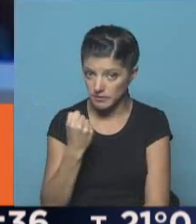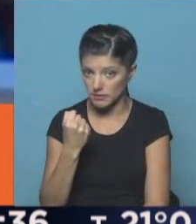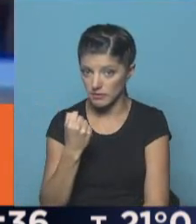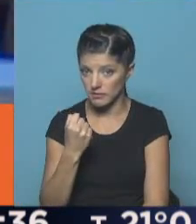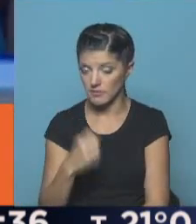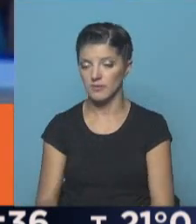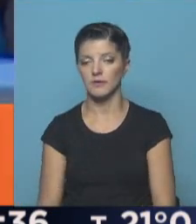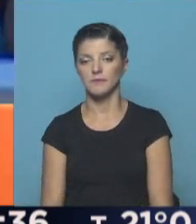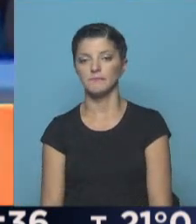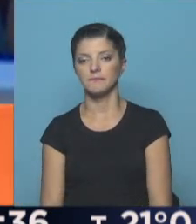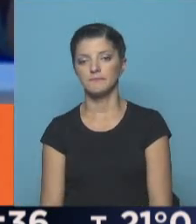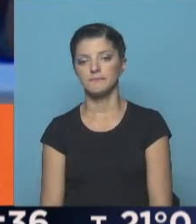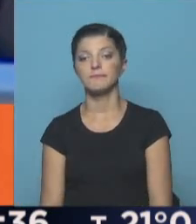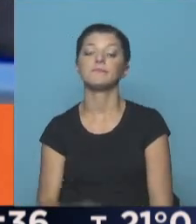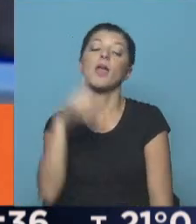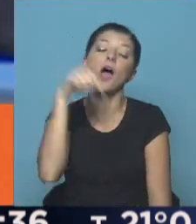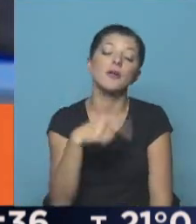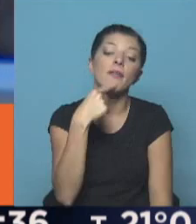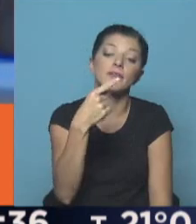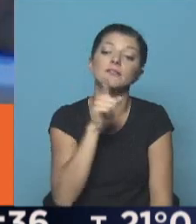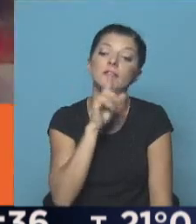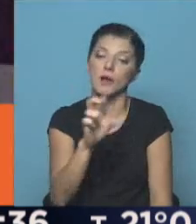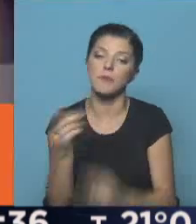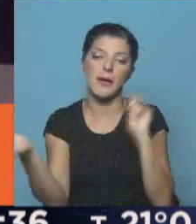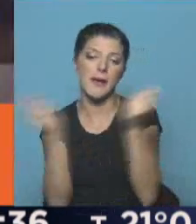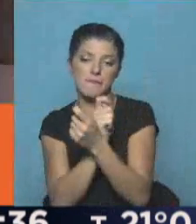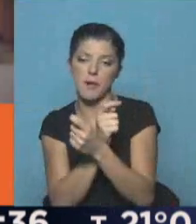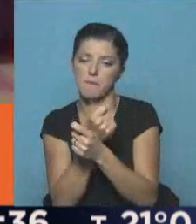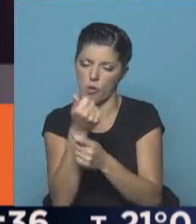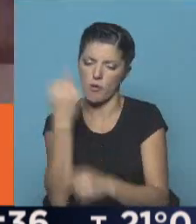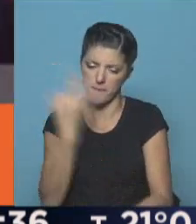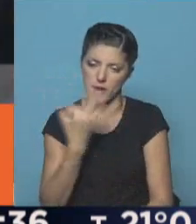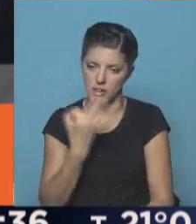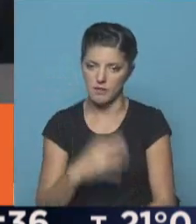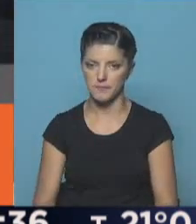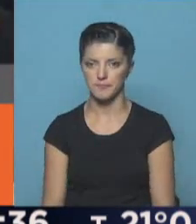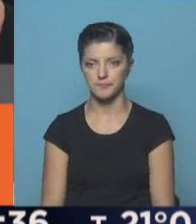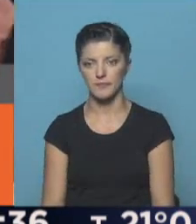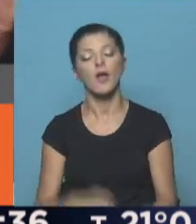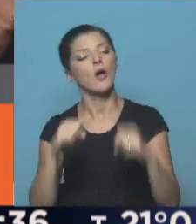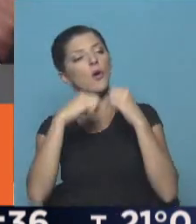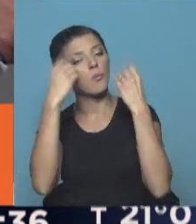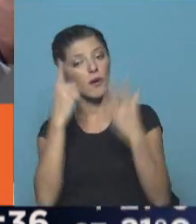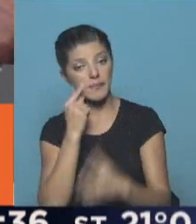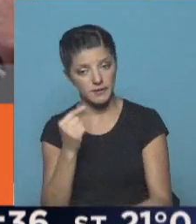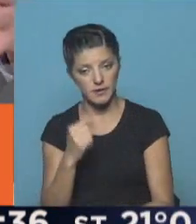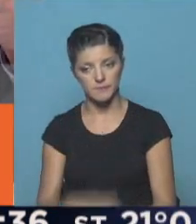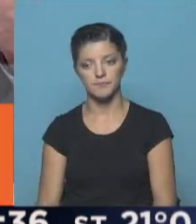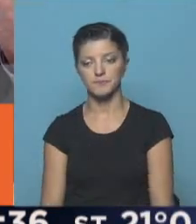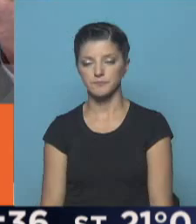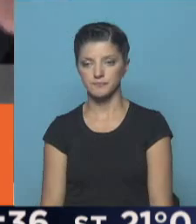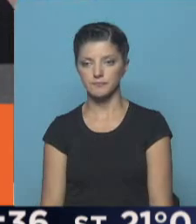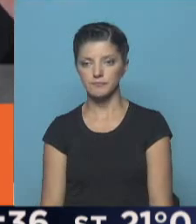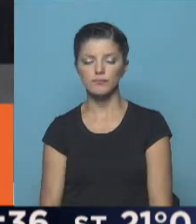Latina. Y ahora lo que ha dicho Trump cambia muy poco. ¿Qué tal? Buen día, Joseph. Yo tengo una pregunta por ahí un